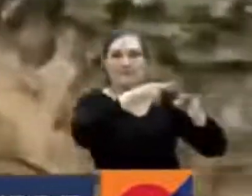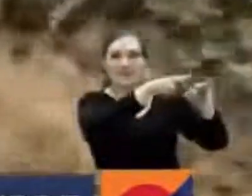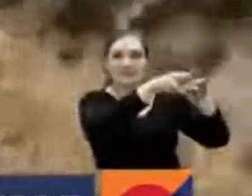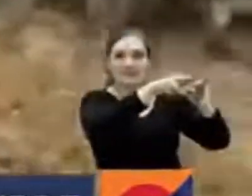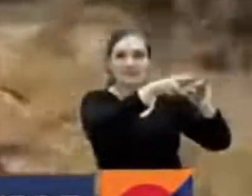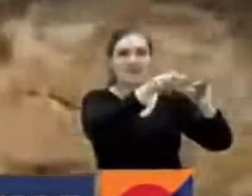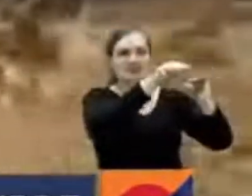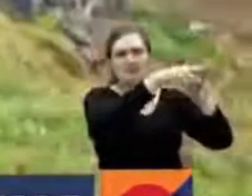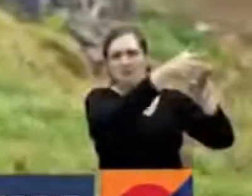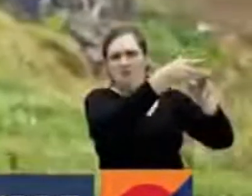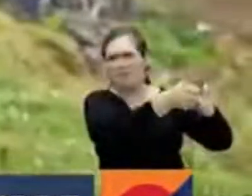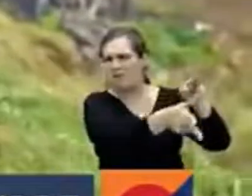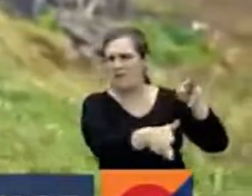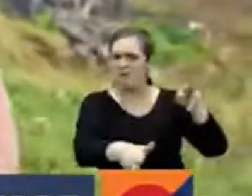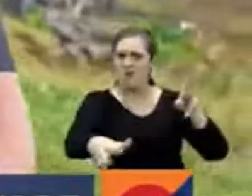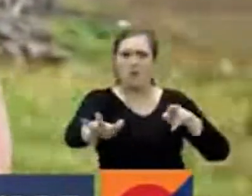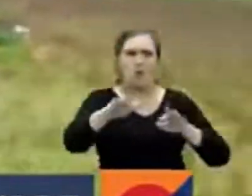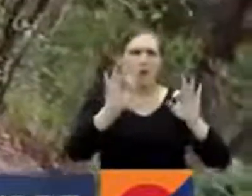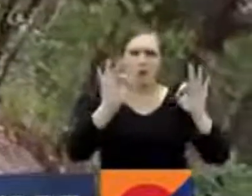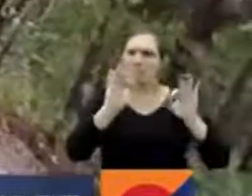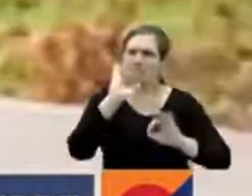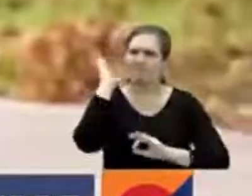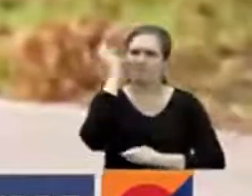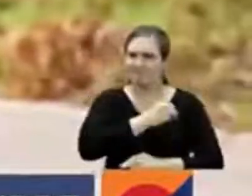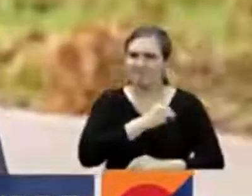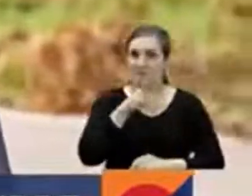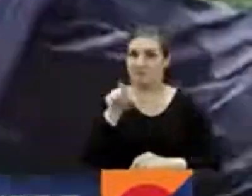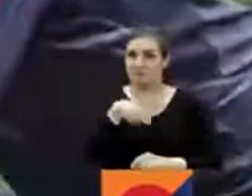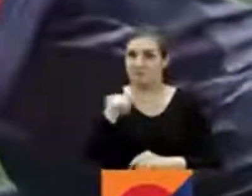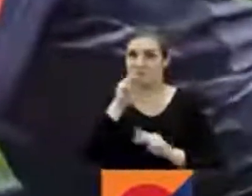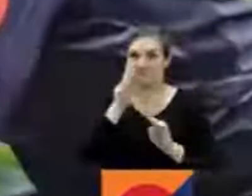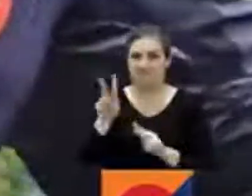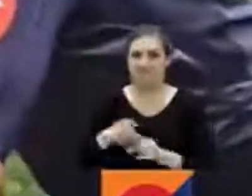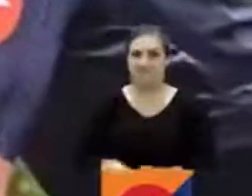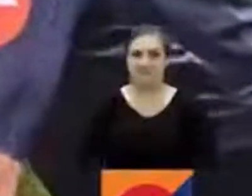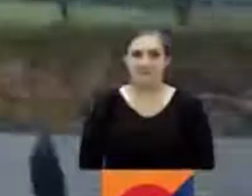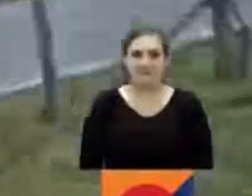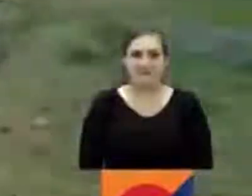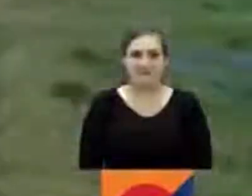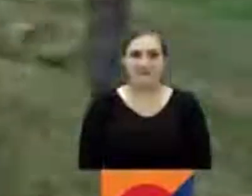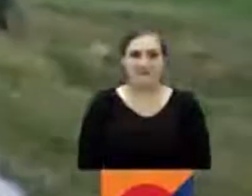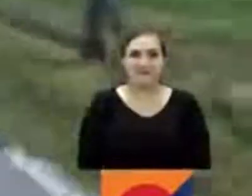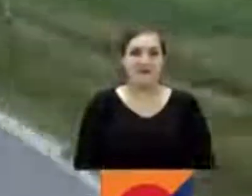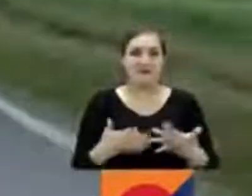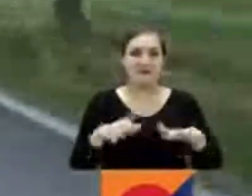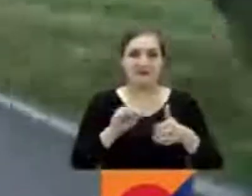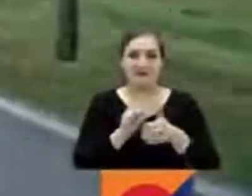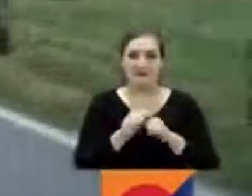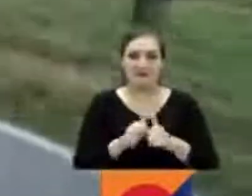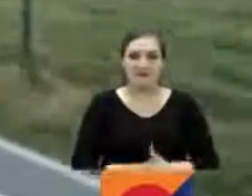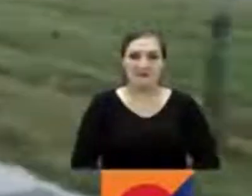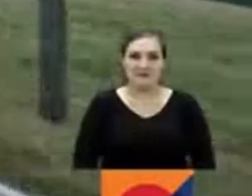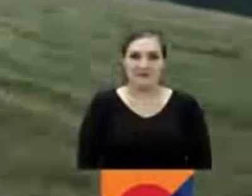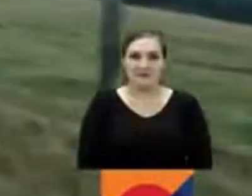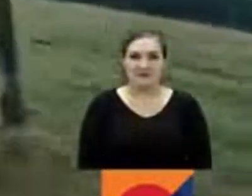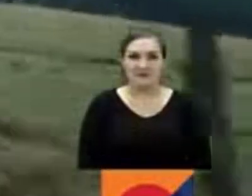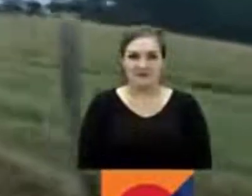supuesto, un recorrido imperdible que estaremos todos muy atentos. Hasta acá los deportes.